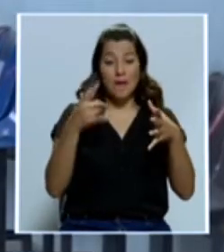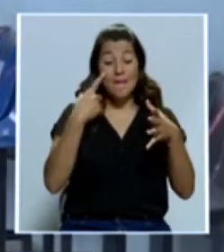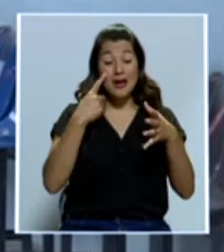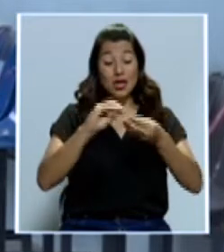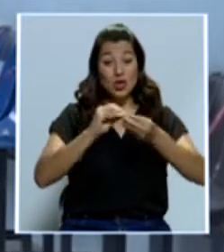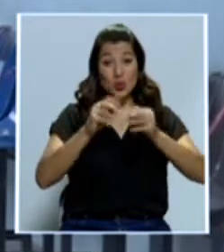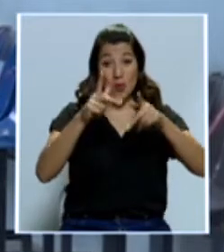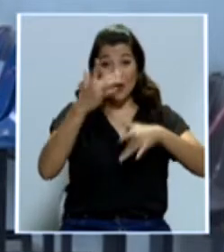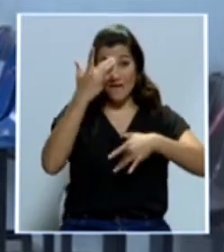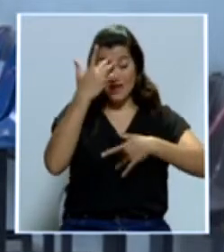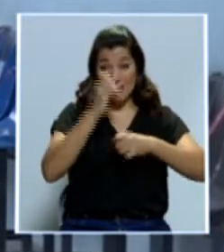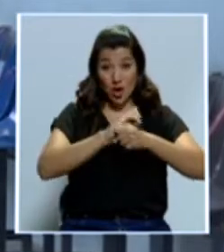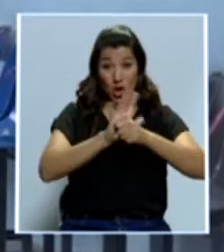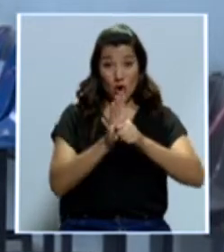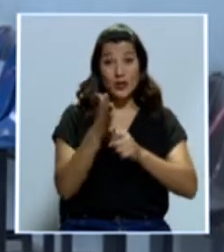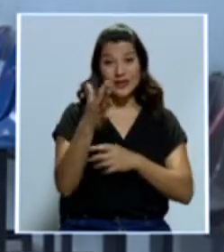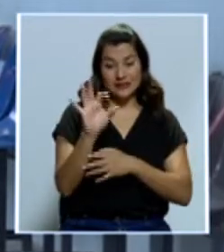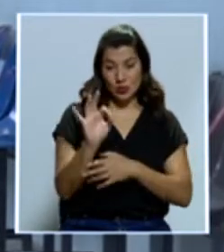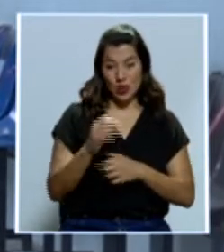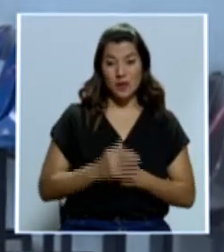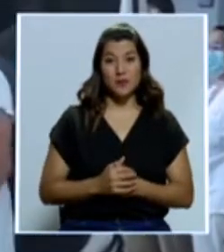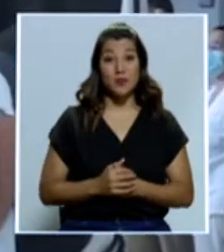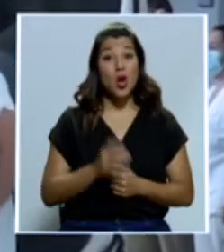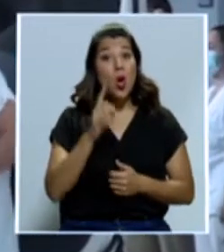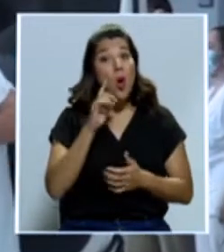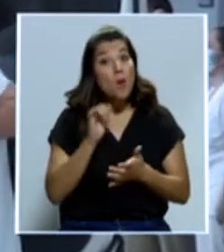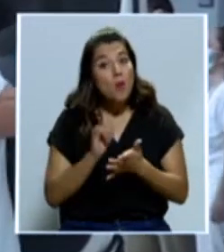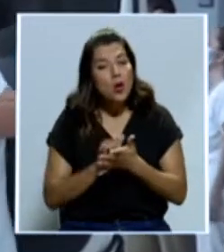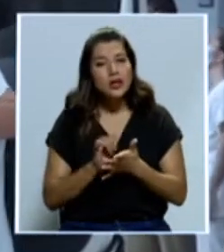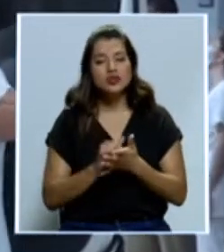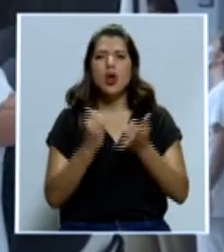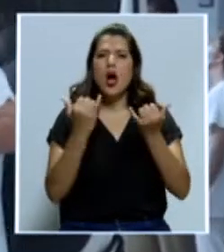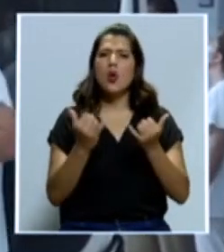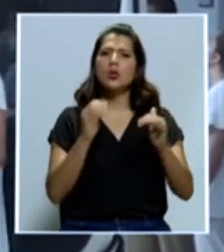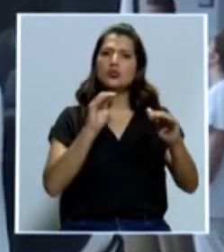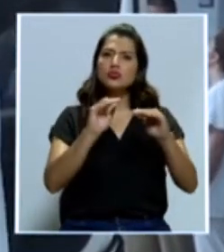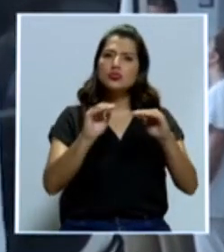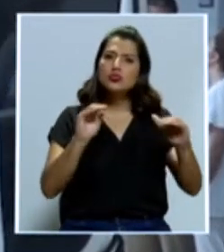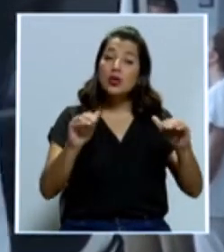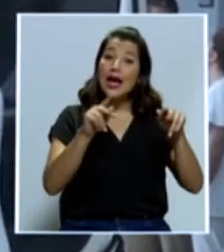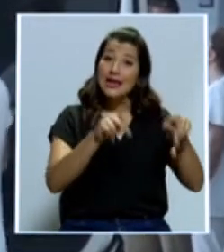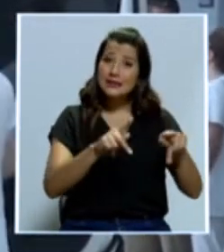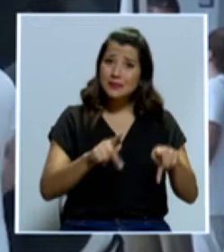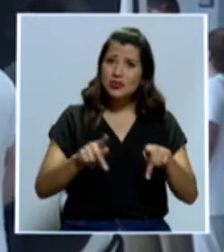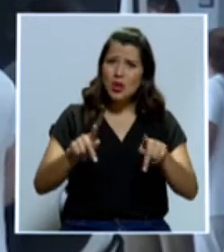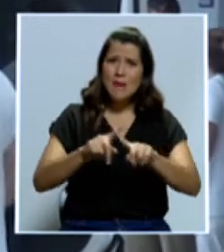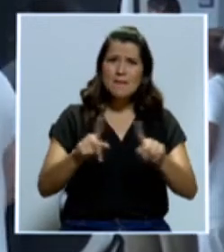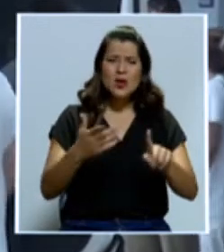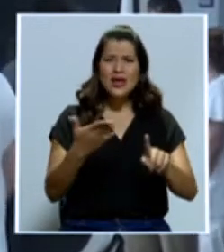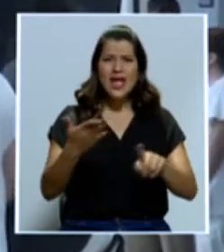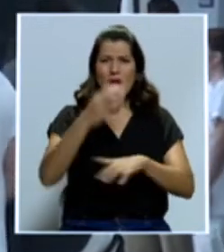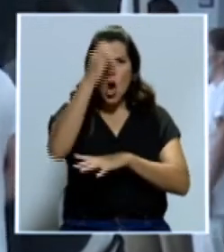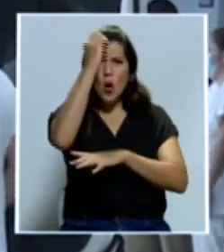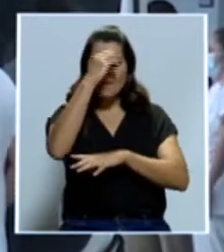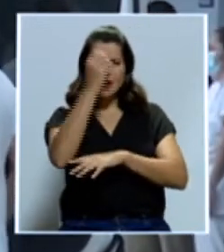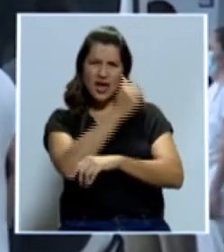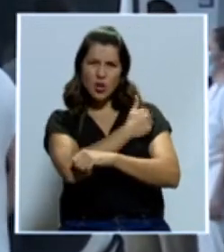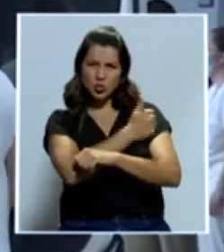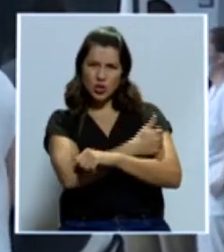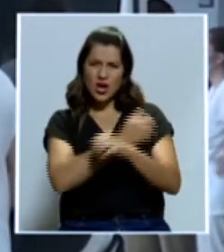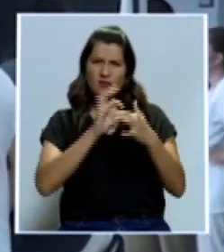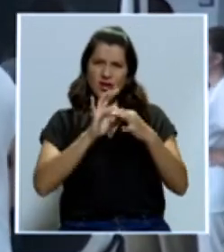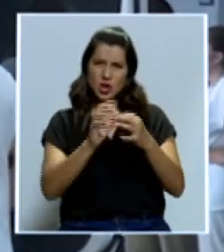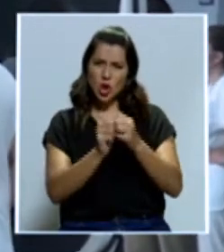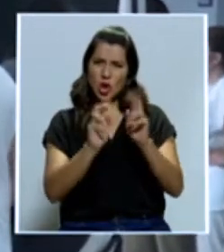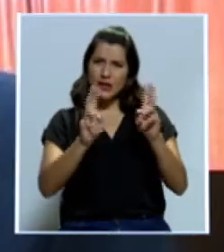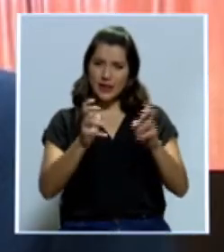COVID-19 en los últimos días. Por esa razón hacen un llamado a la población. ¿Pero qué dicen las autoridades en torno a esto?